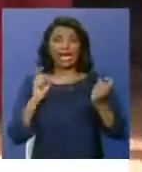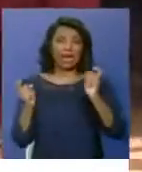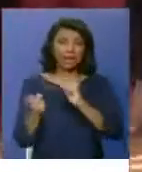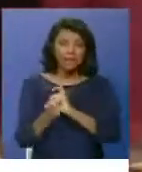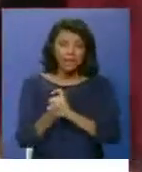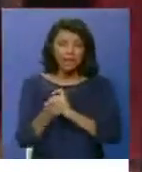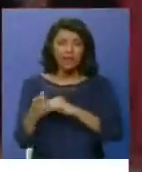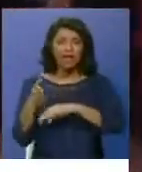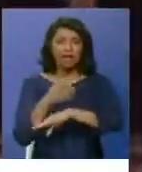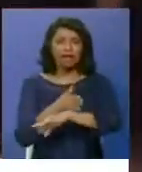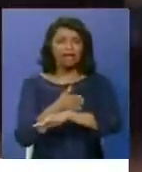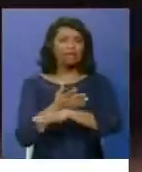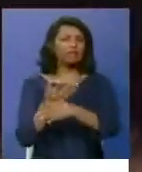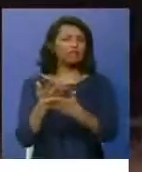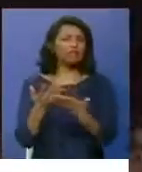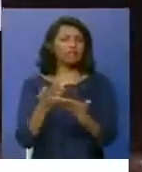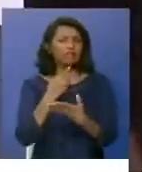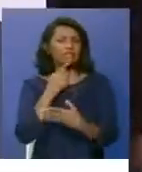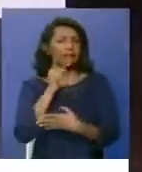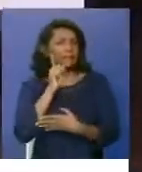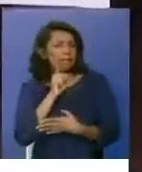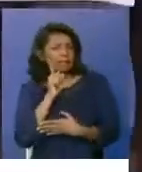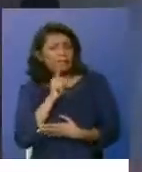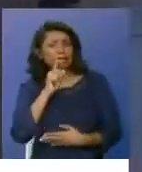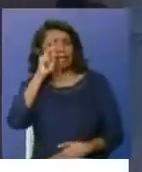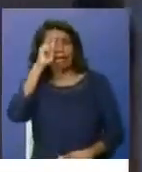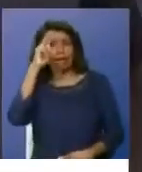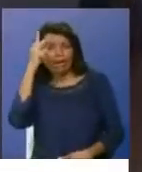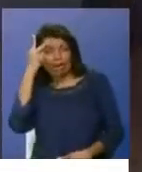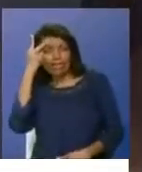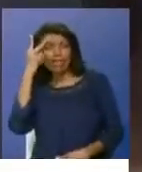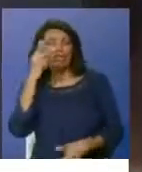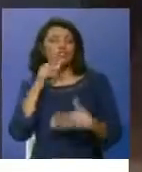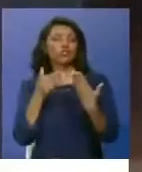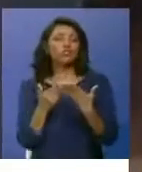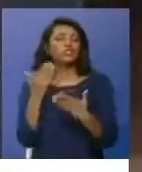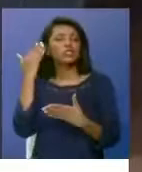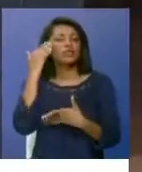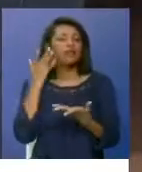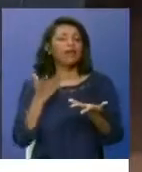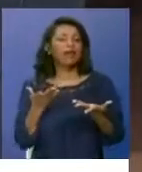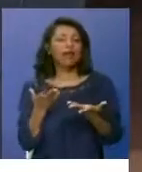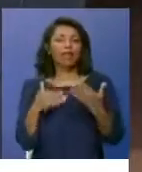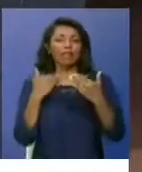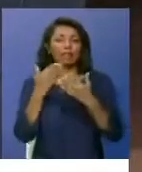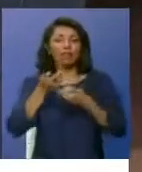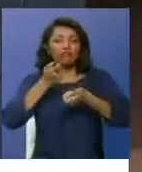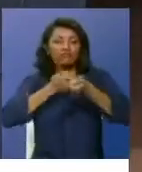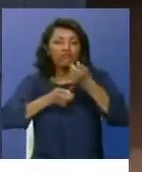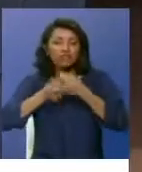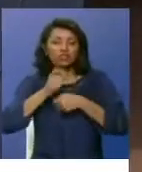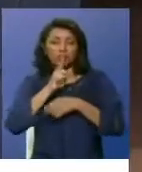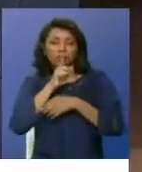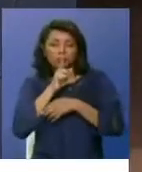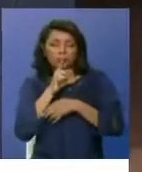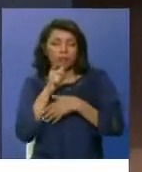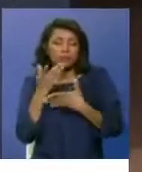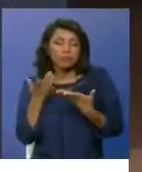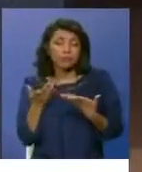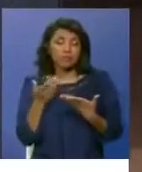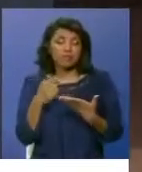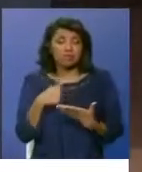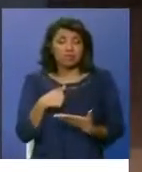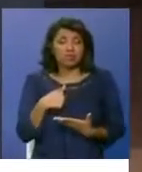engañando, embaucando a muchos billeteros, y todos sabemos que esto no se trata más de un negociado, más de... No sabemos,